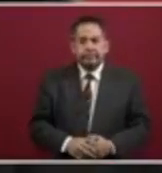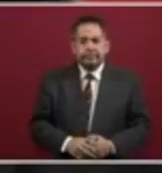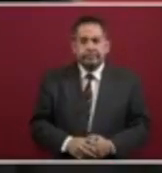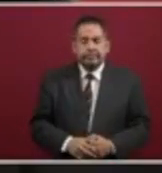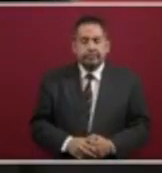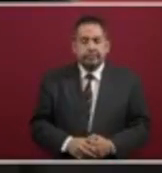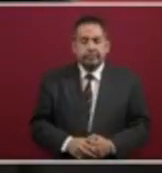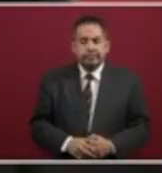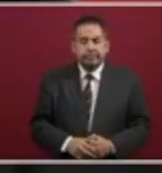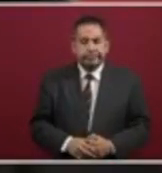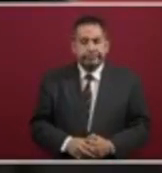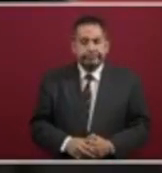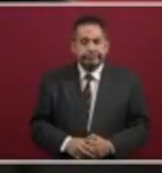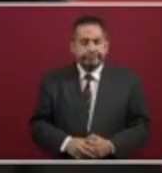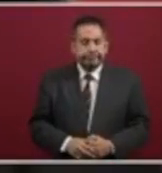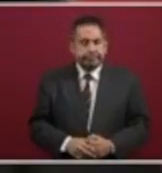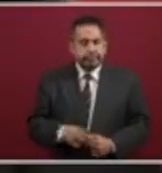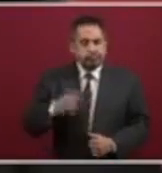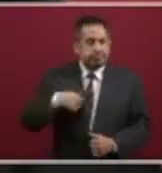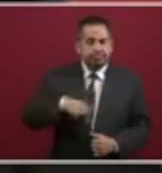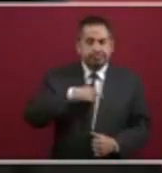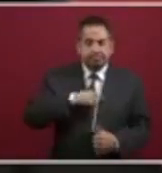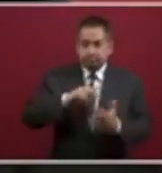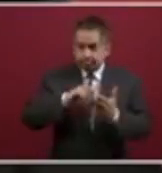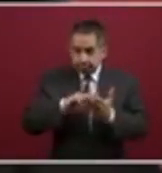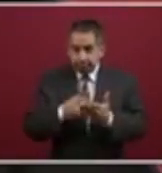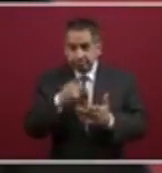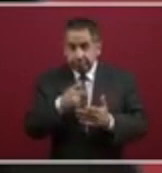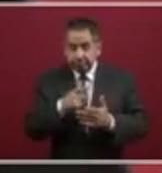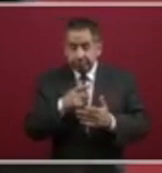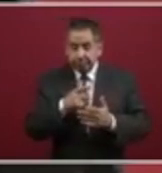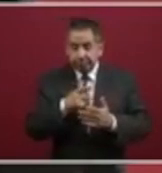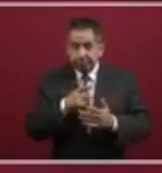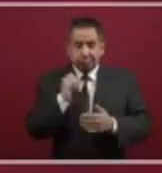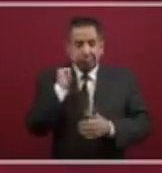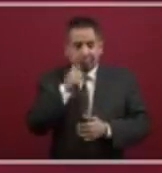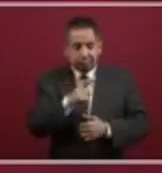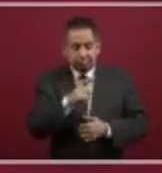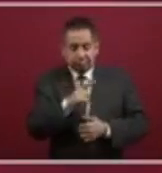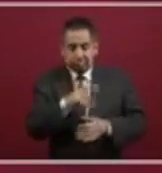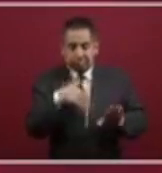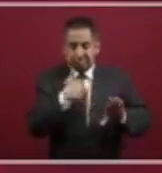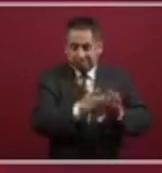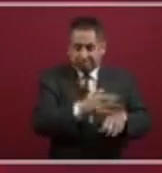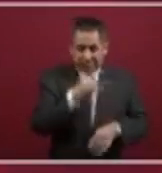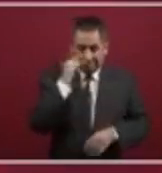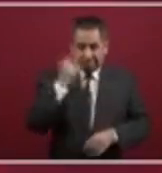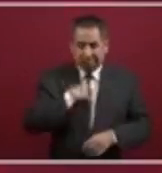Nunca se va a ofender a los maestros,